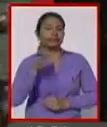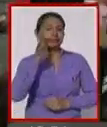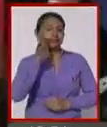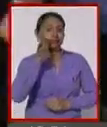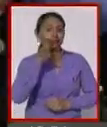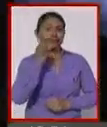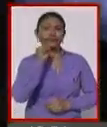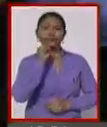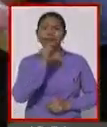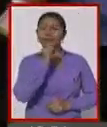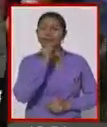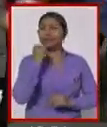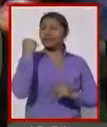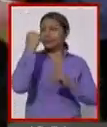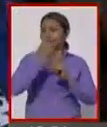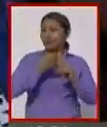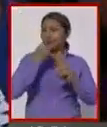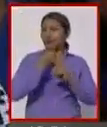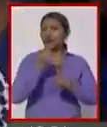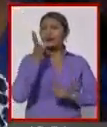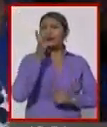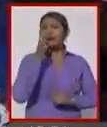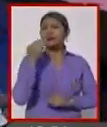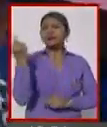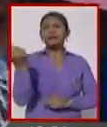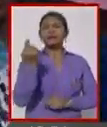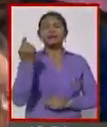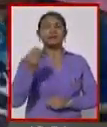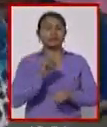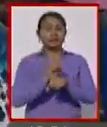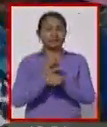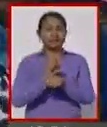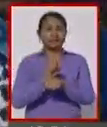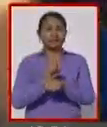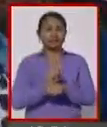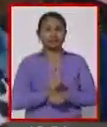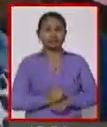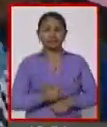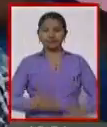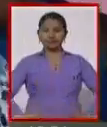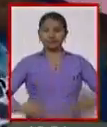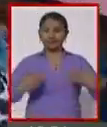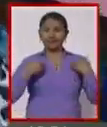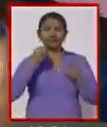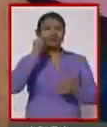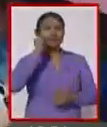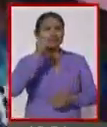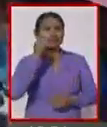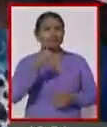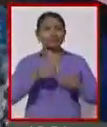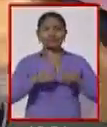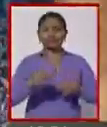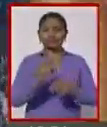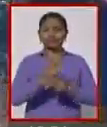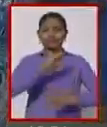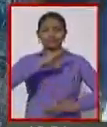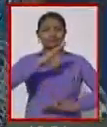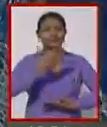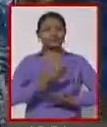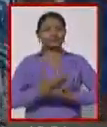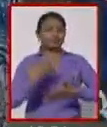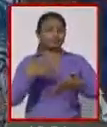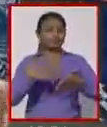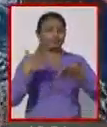madres solteras que luchamos. Muchas madres solteras en nuestros gremiales que viven del día a día. Mantenemos a nuestros hijos,